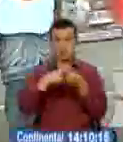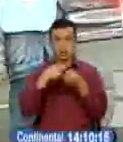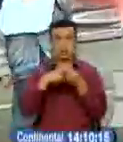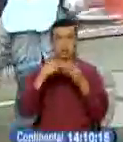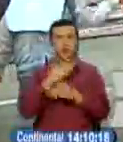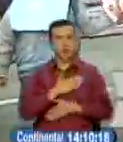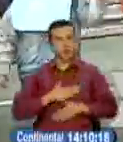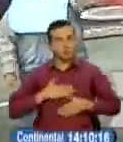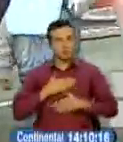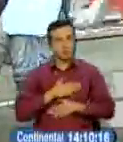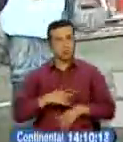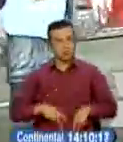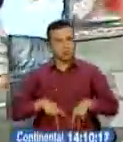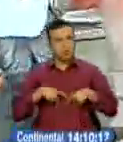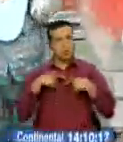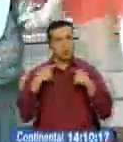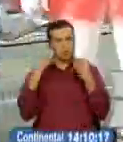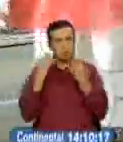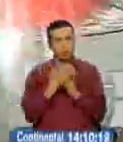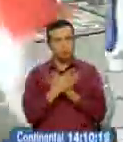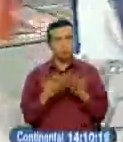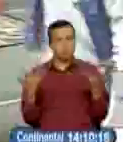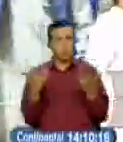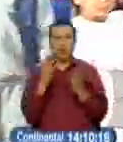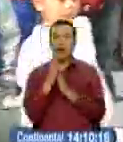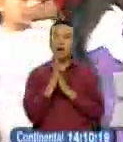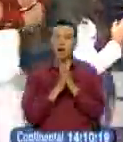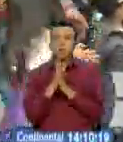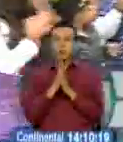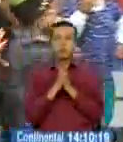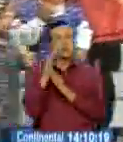fiesta dedicada para ellos, en la cual se aprovechó para